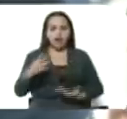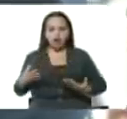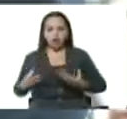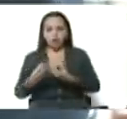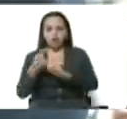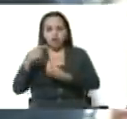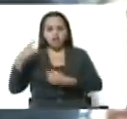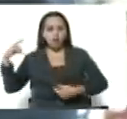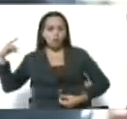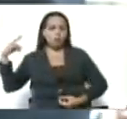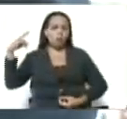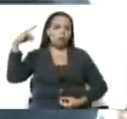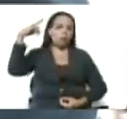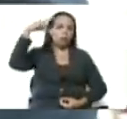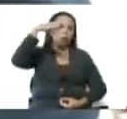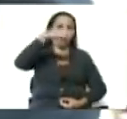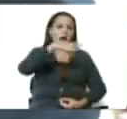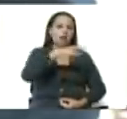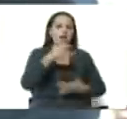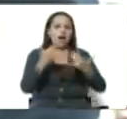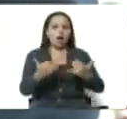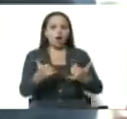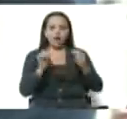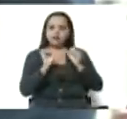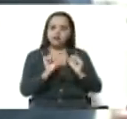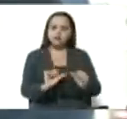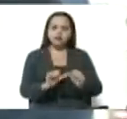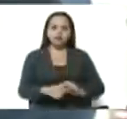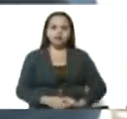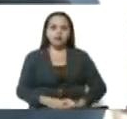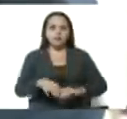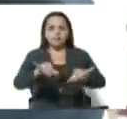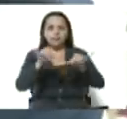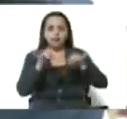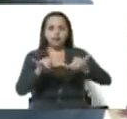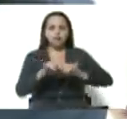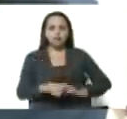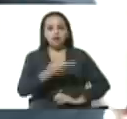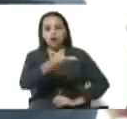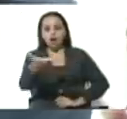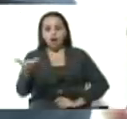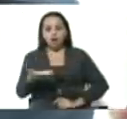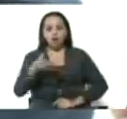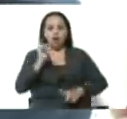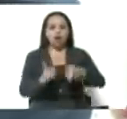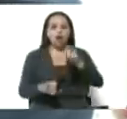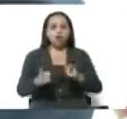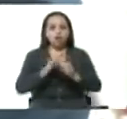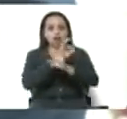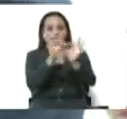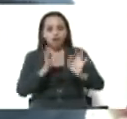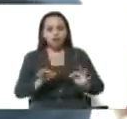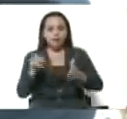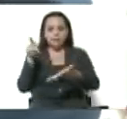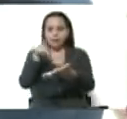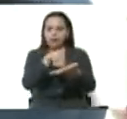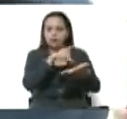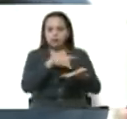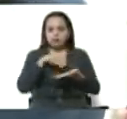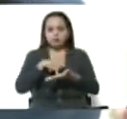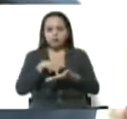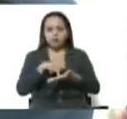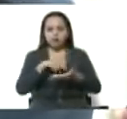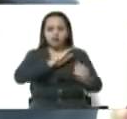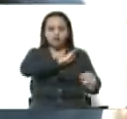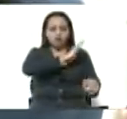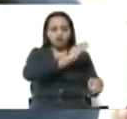este vuelo alto seguro y asimismo a todos los que de alguna manera participaron en